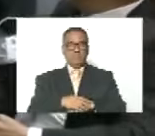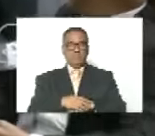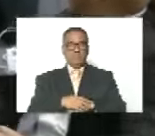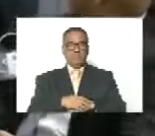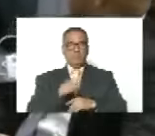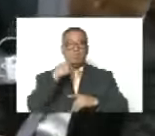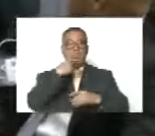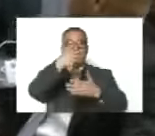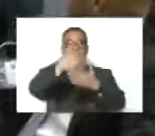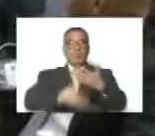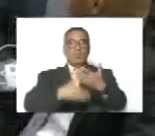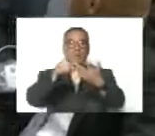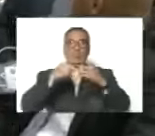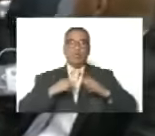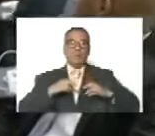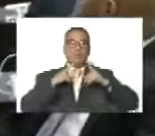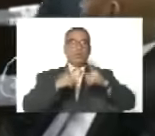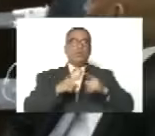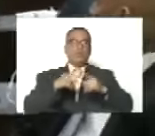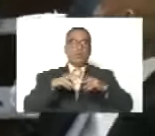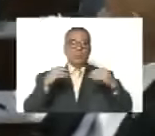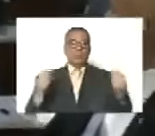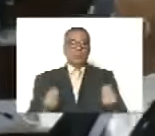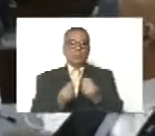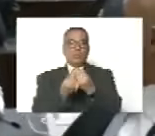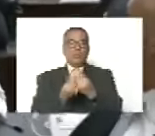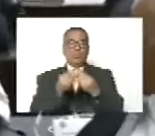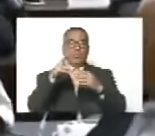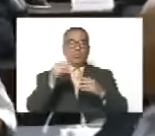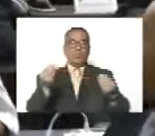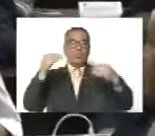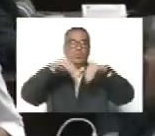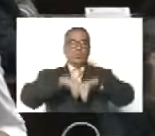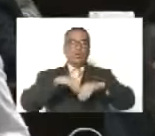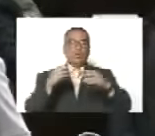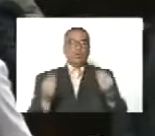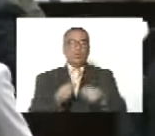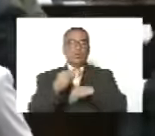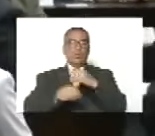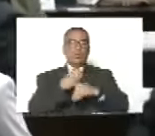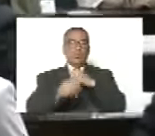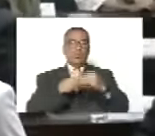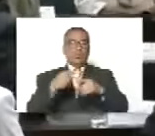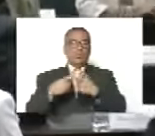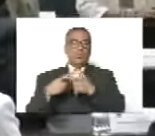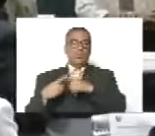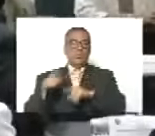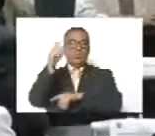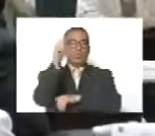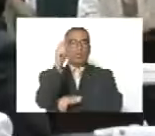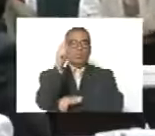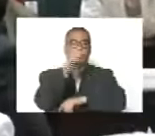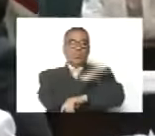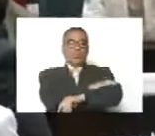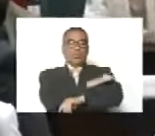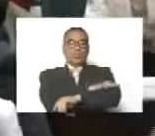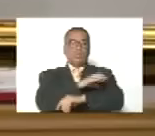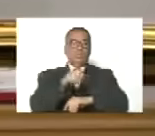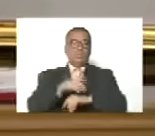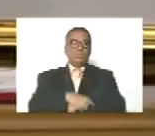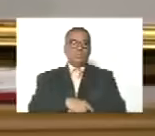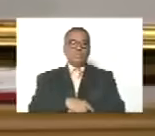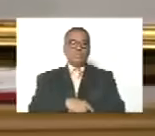Damos constancia en esta oportunidad que vamos a acompañar el acuerdo suscrito por la mayoría de los diputados presentes.